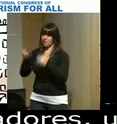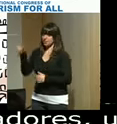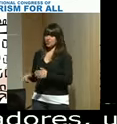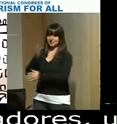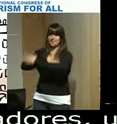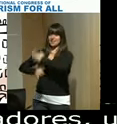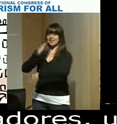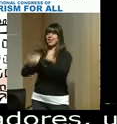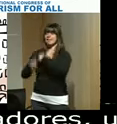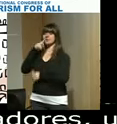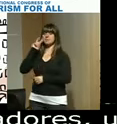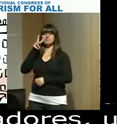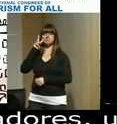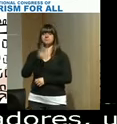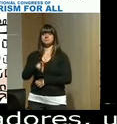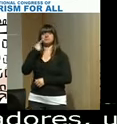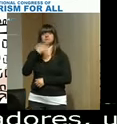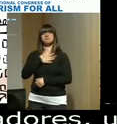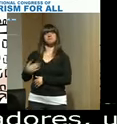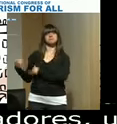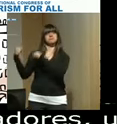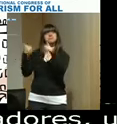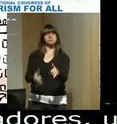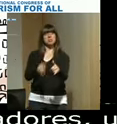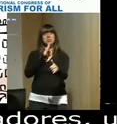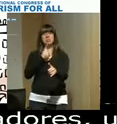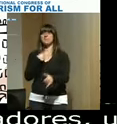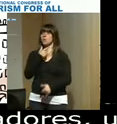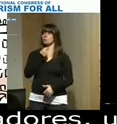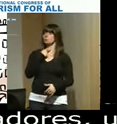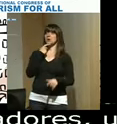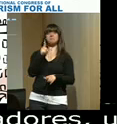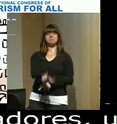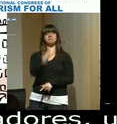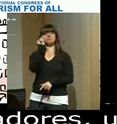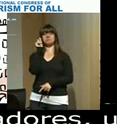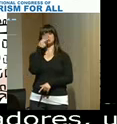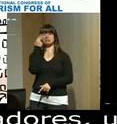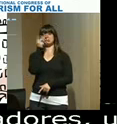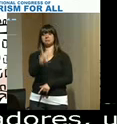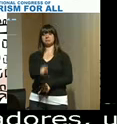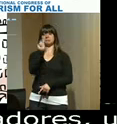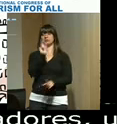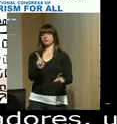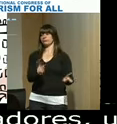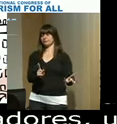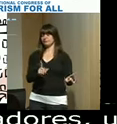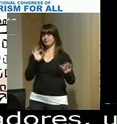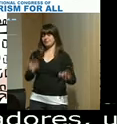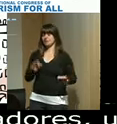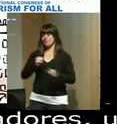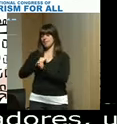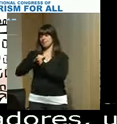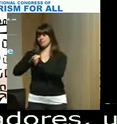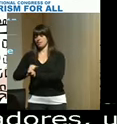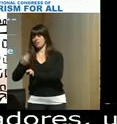destino por un criterio de gusto, ¿no? de interés, sino básicamente siempre está condicionado porque ese